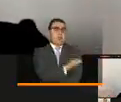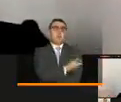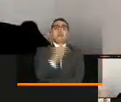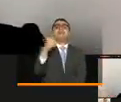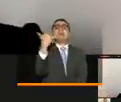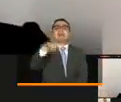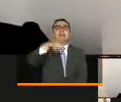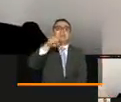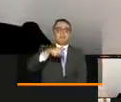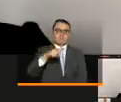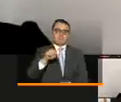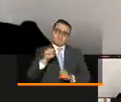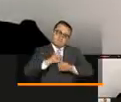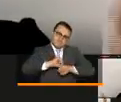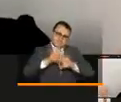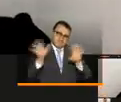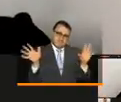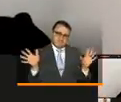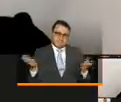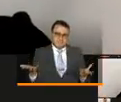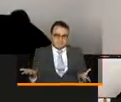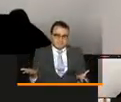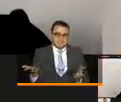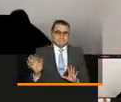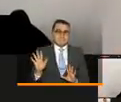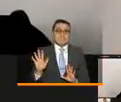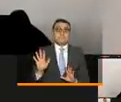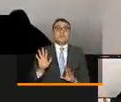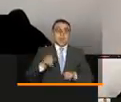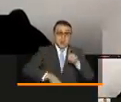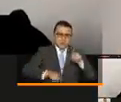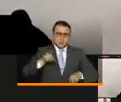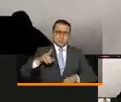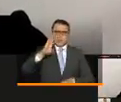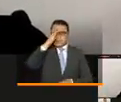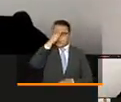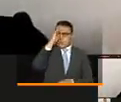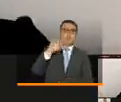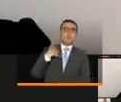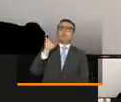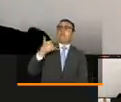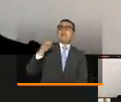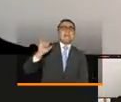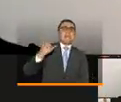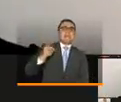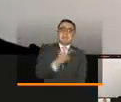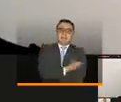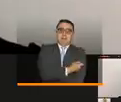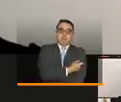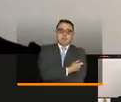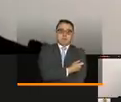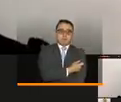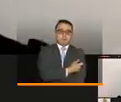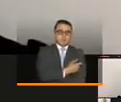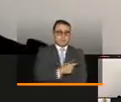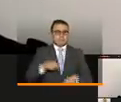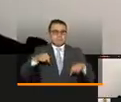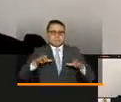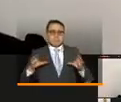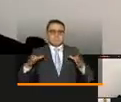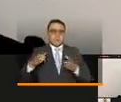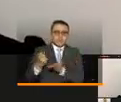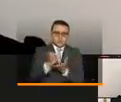ya, por supuesto. Pero muchos de nosotros nos preguntábamos que queríamos que llegaran ya, nosotros qué estábamos haciendo desde sociedades científicas y el